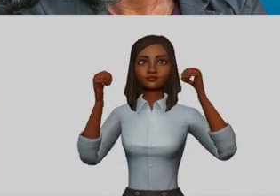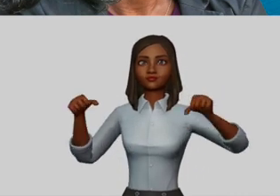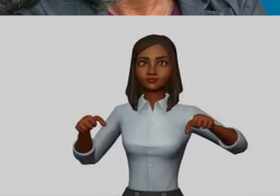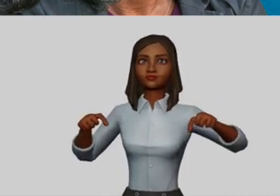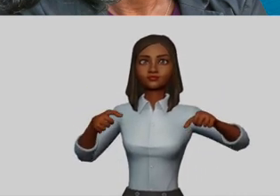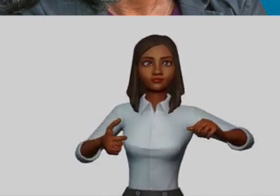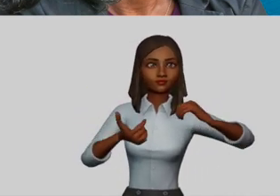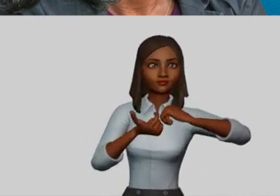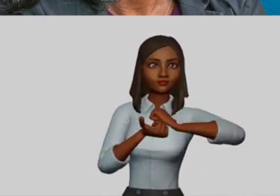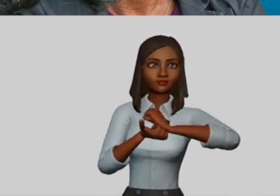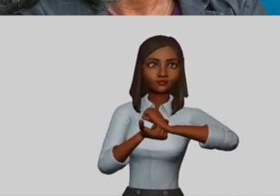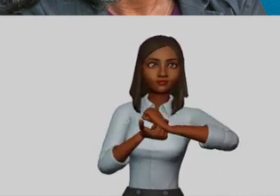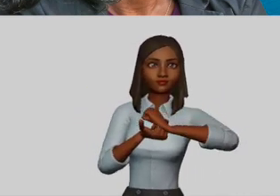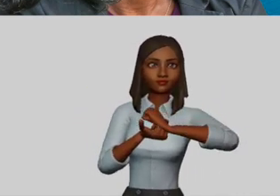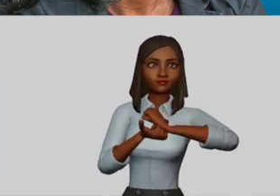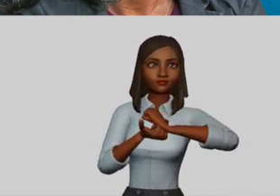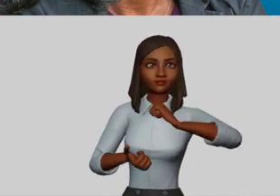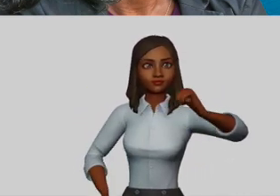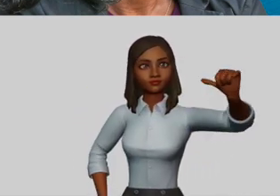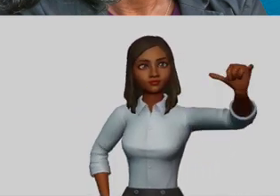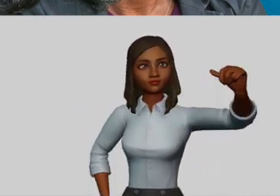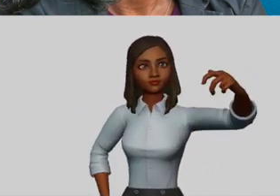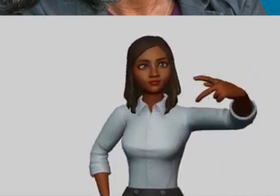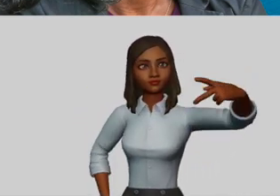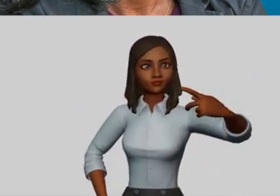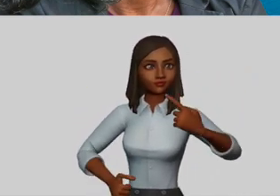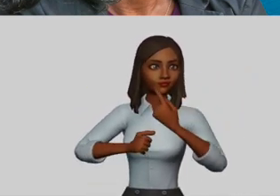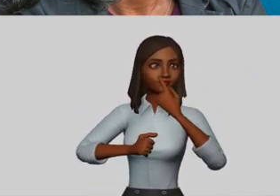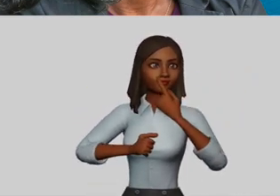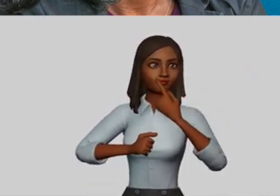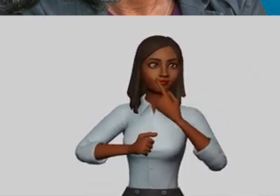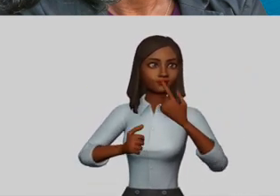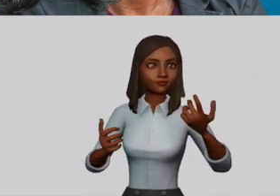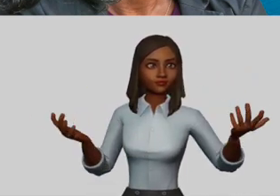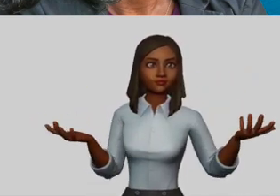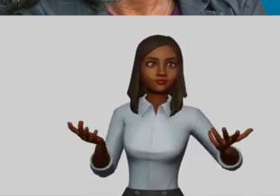bien smooth, cuando, uh-huh. o sea, que pueda tener